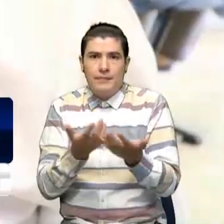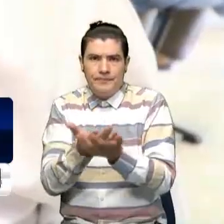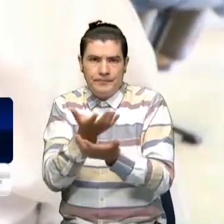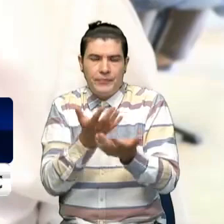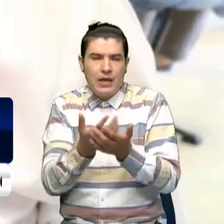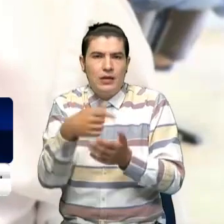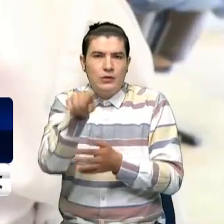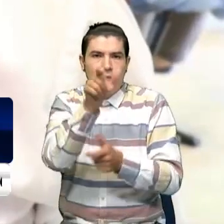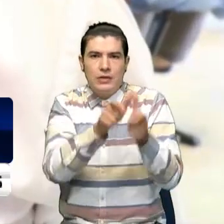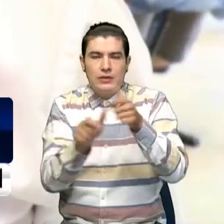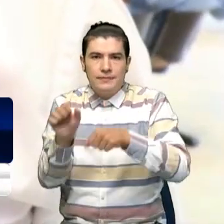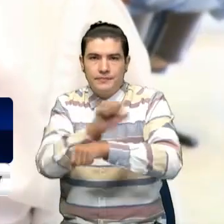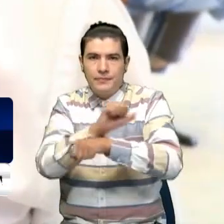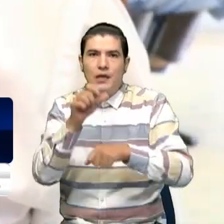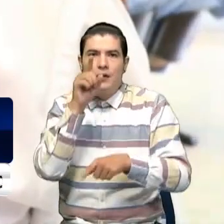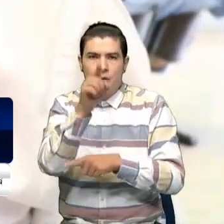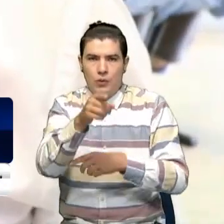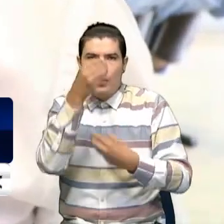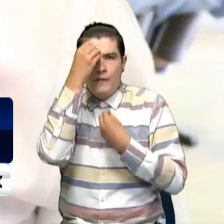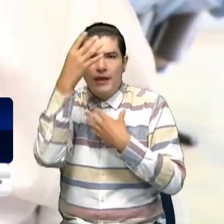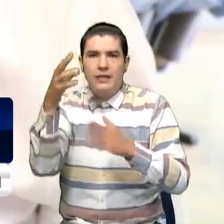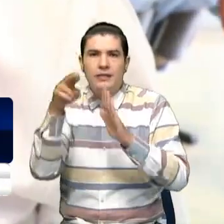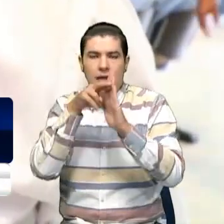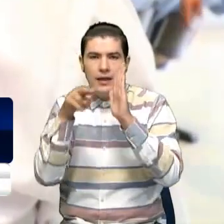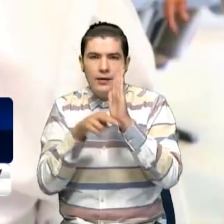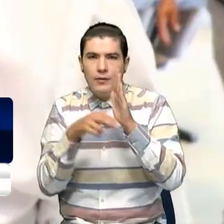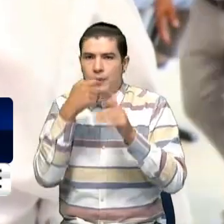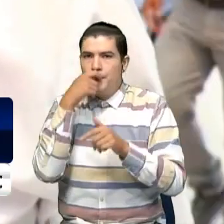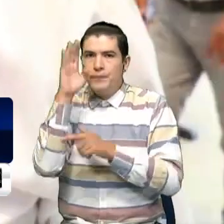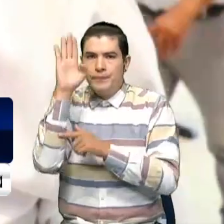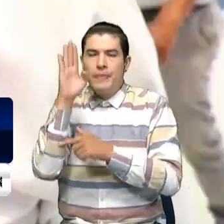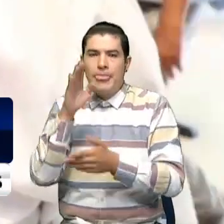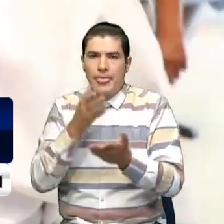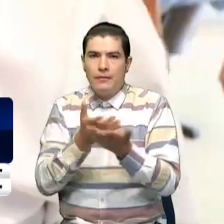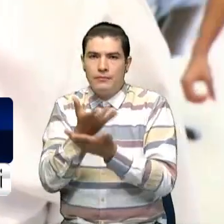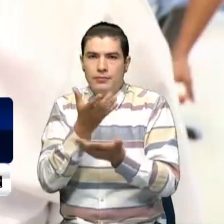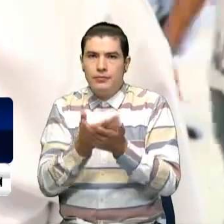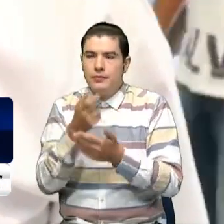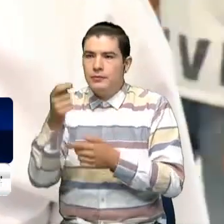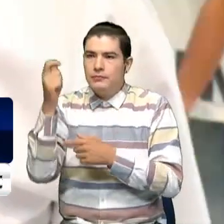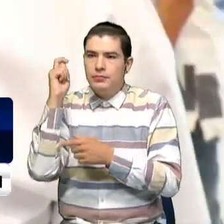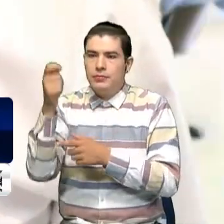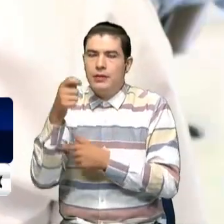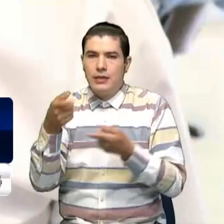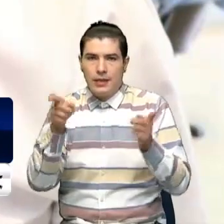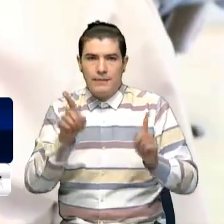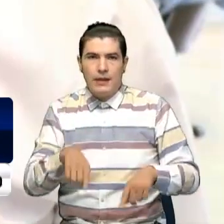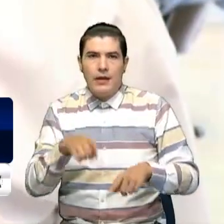a los conductores es que acaten las indicaciones del personal auxiliar de tráfico y de las